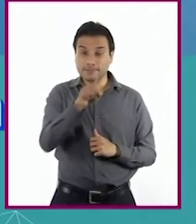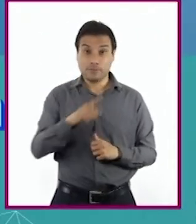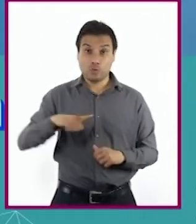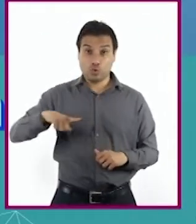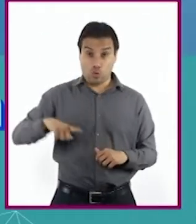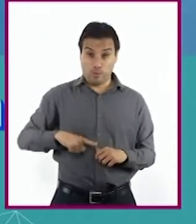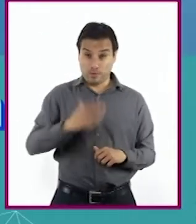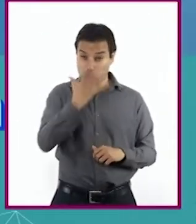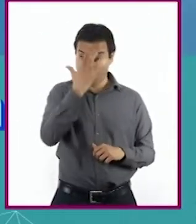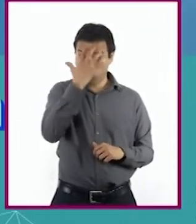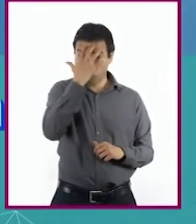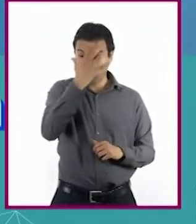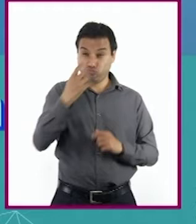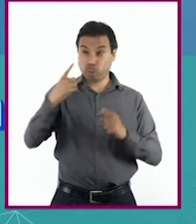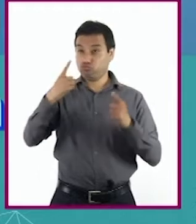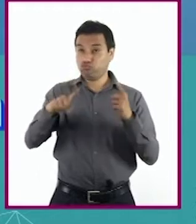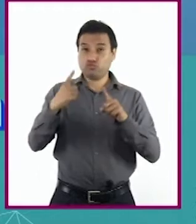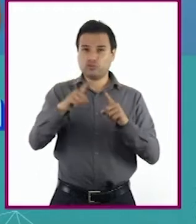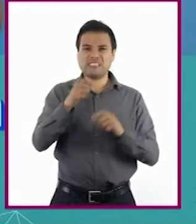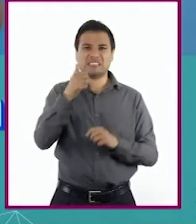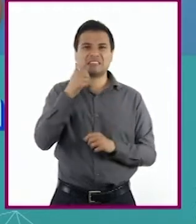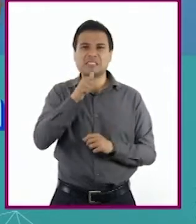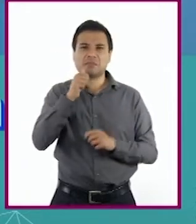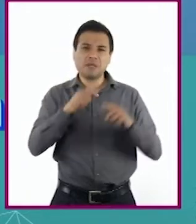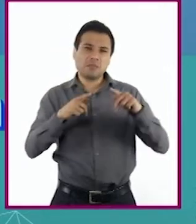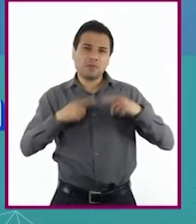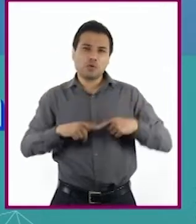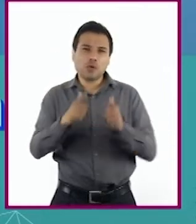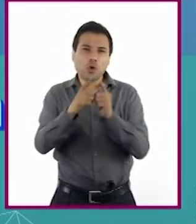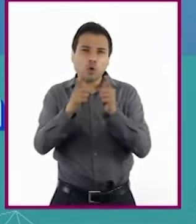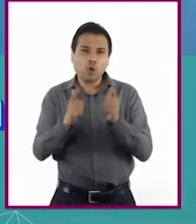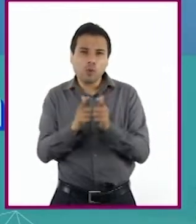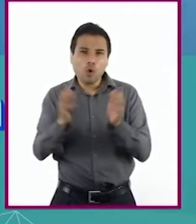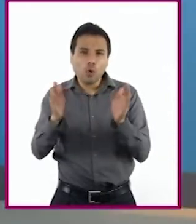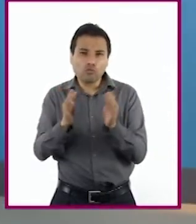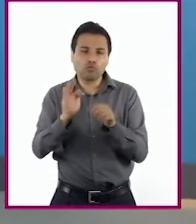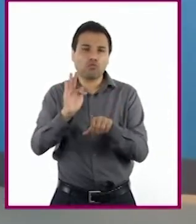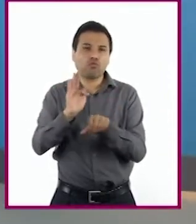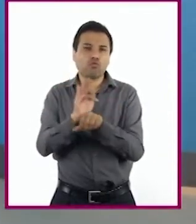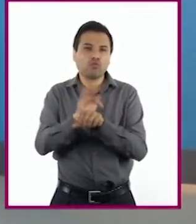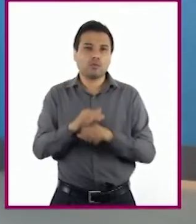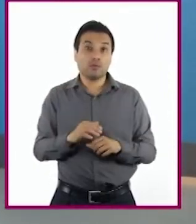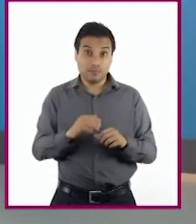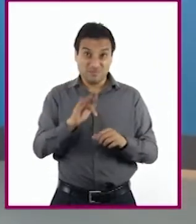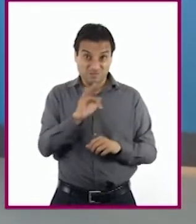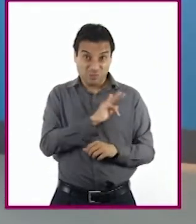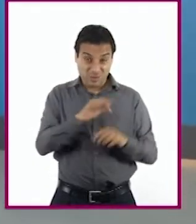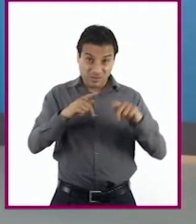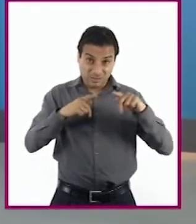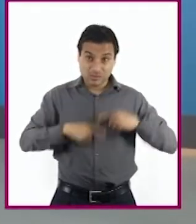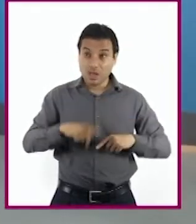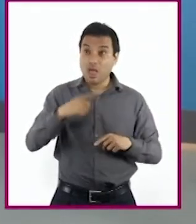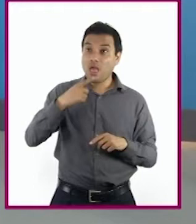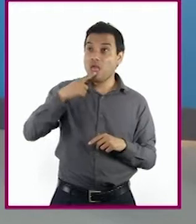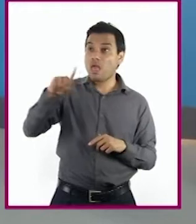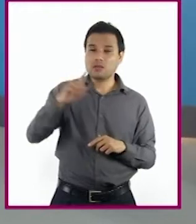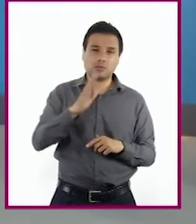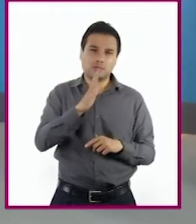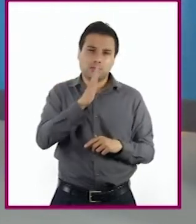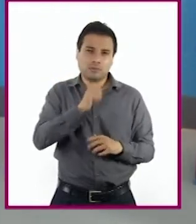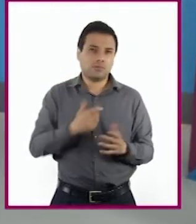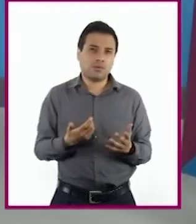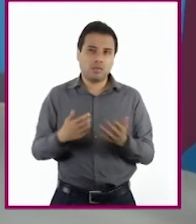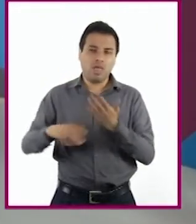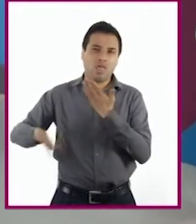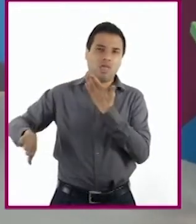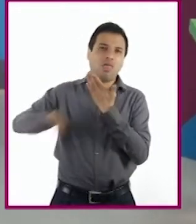gobiernos autoritarios benefician solo a pocas personas. Nadie se puede quejar o denunciar sin sentirse expuesto,